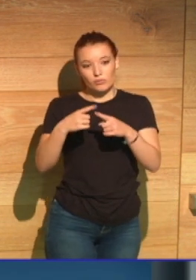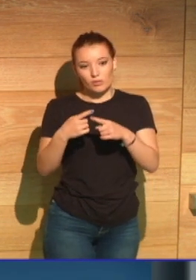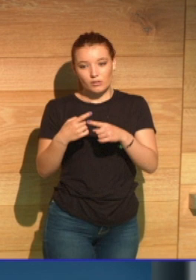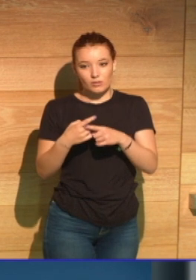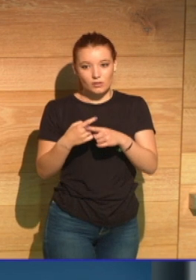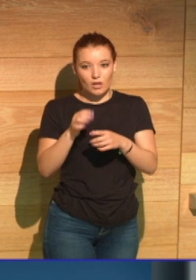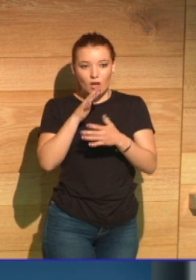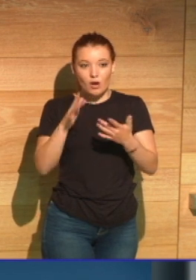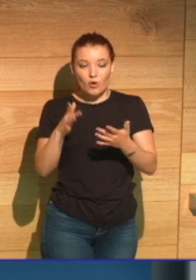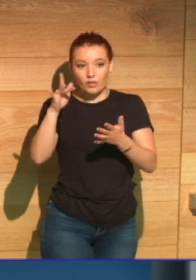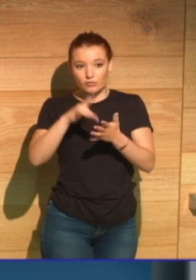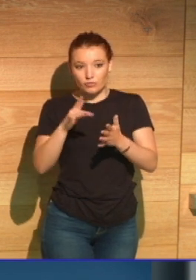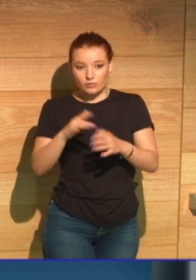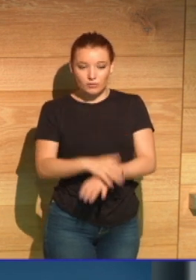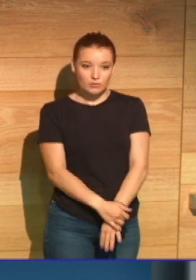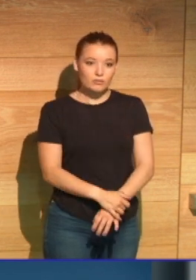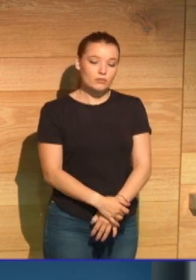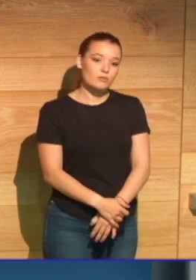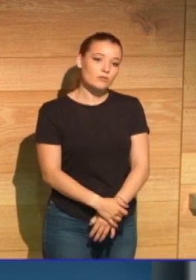este contexto en los museos.